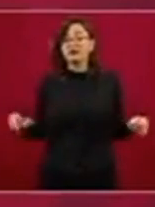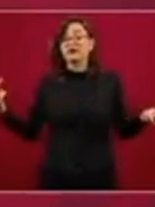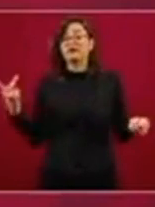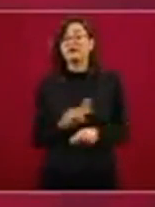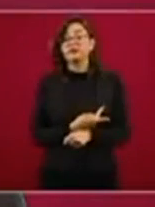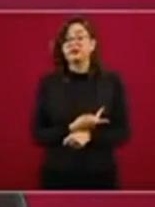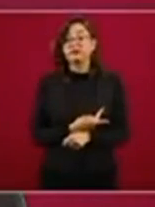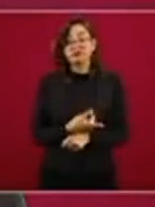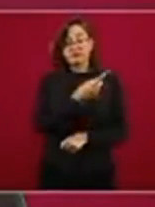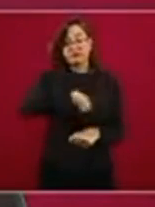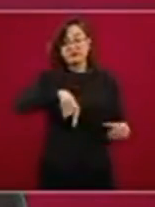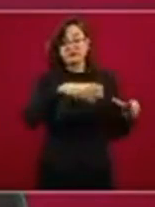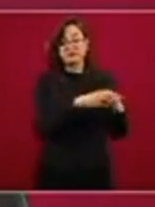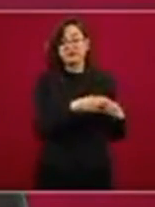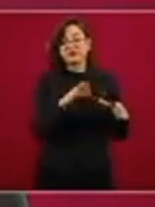de que tienen fuero,